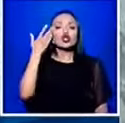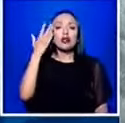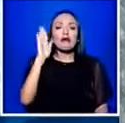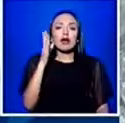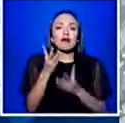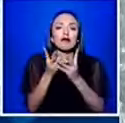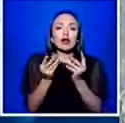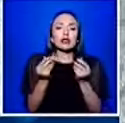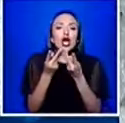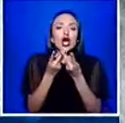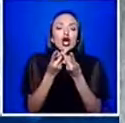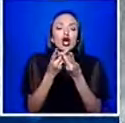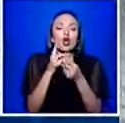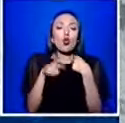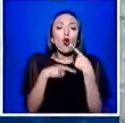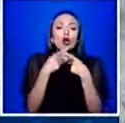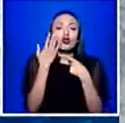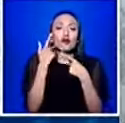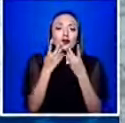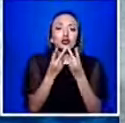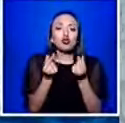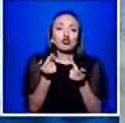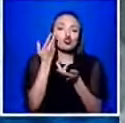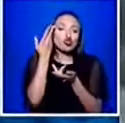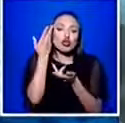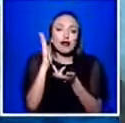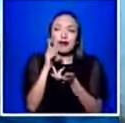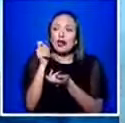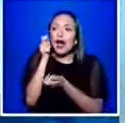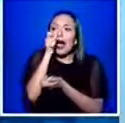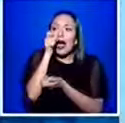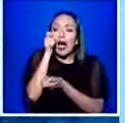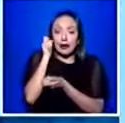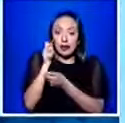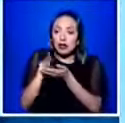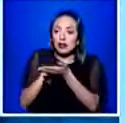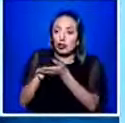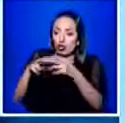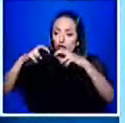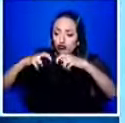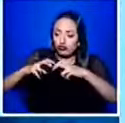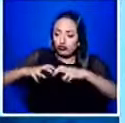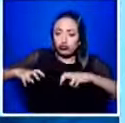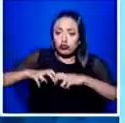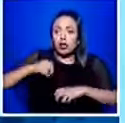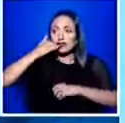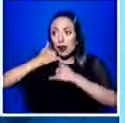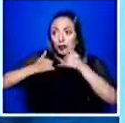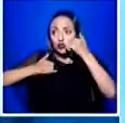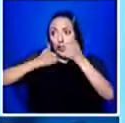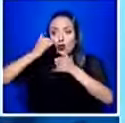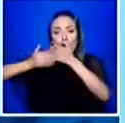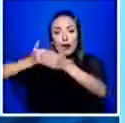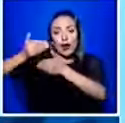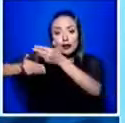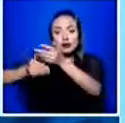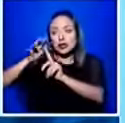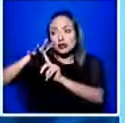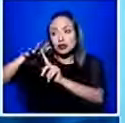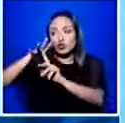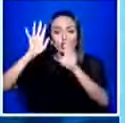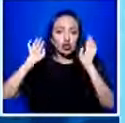solución, que el día de ayer iban a hablar los directivos del EMAP a ver qué solución dan y que sigamos llamando para saber cómo está la